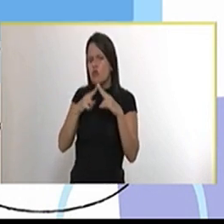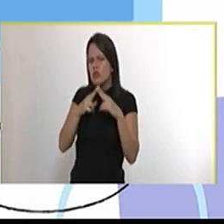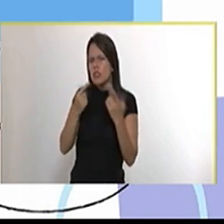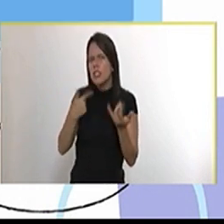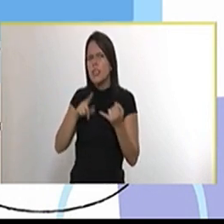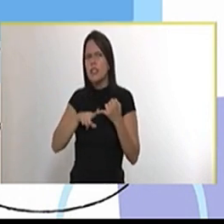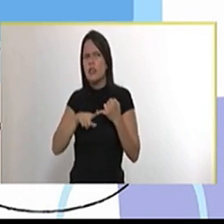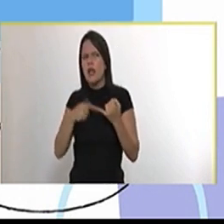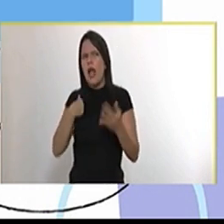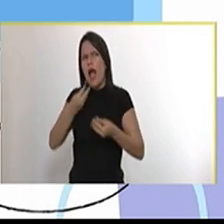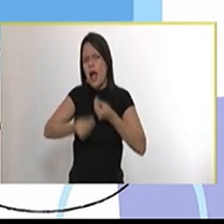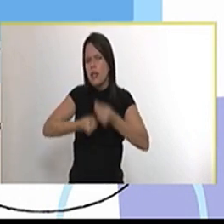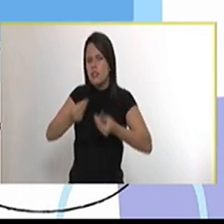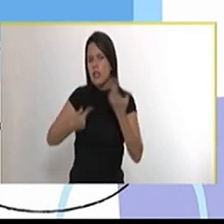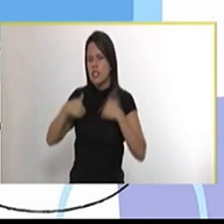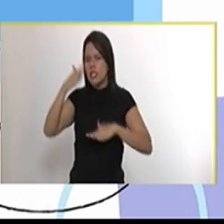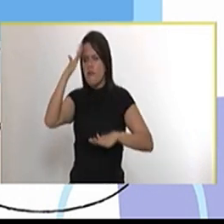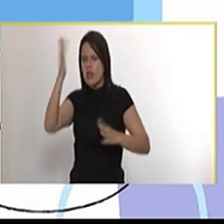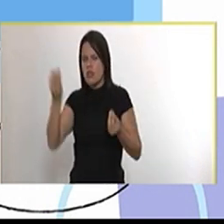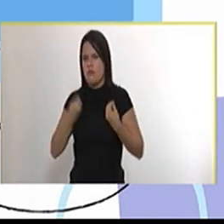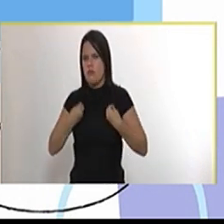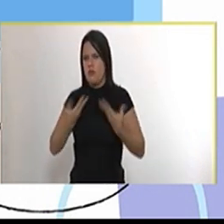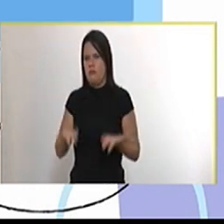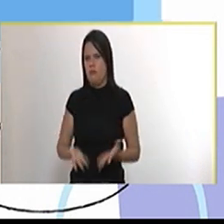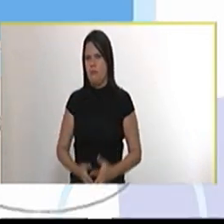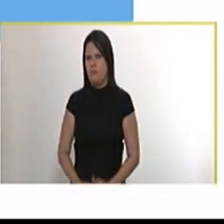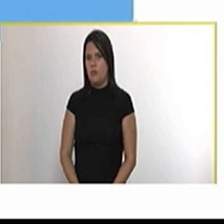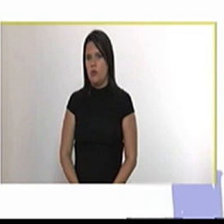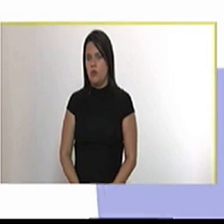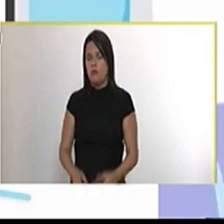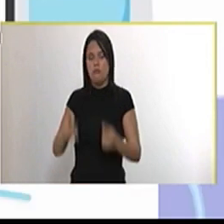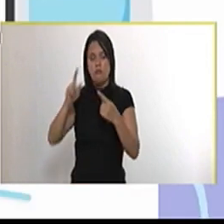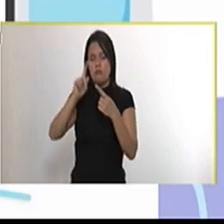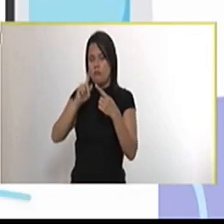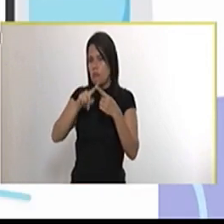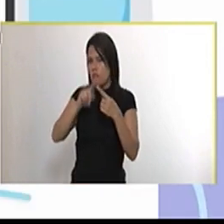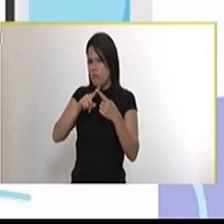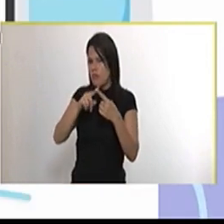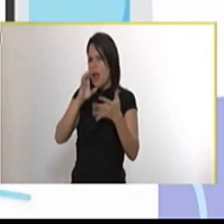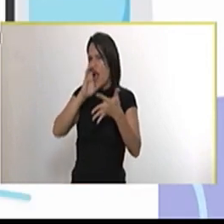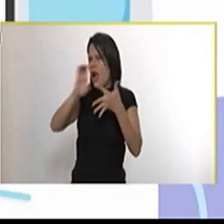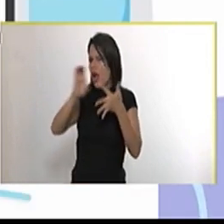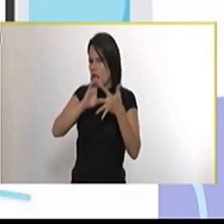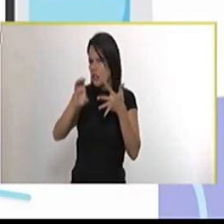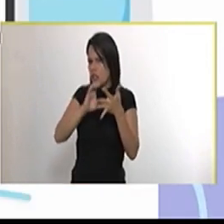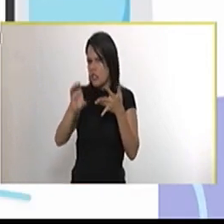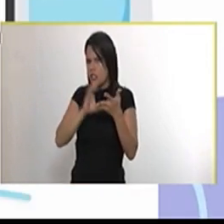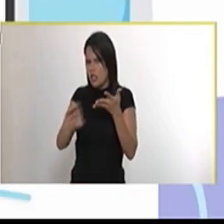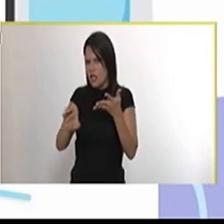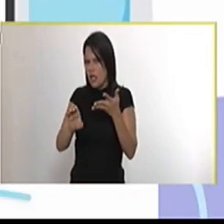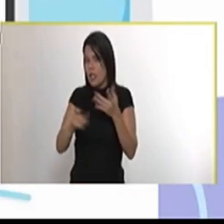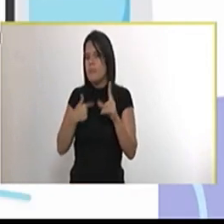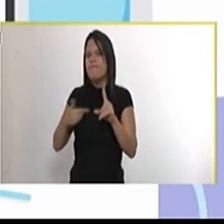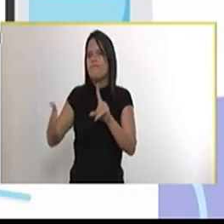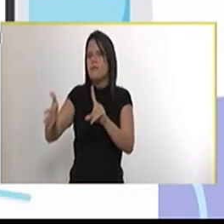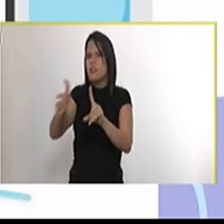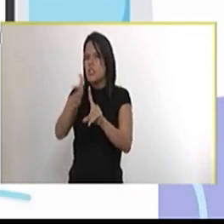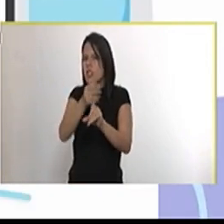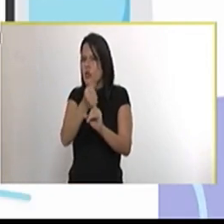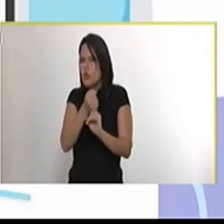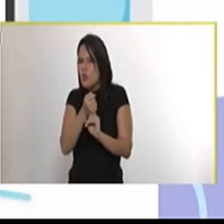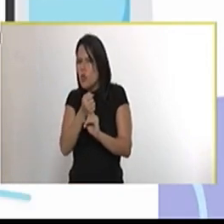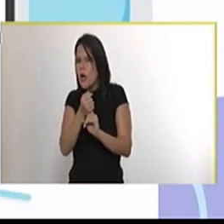ser, conocer, hacer y convivir. Una de sus principales características es que se